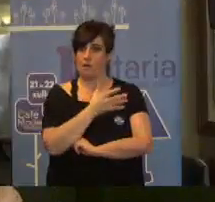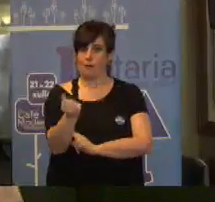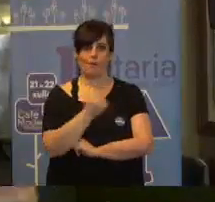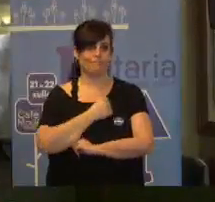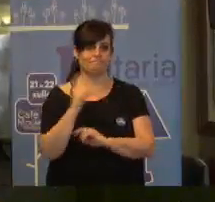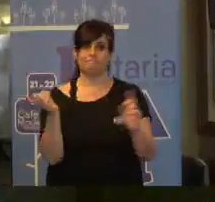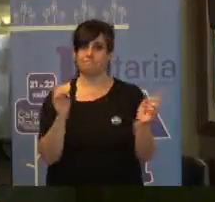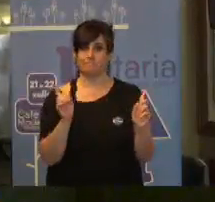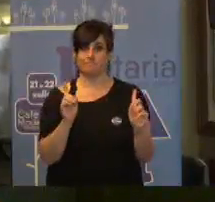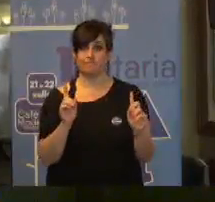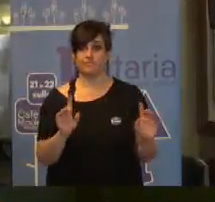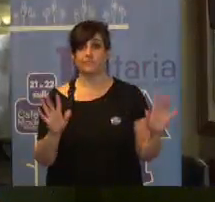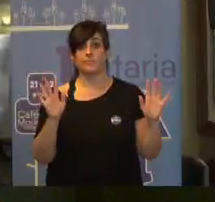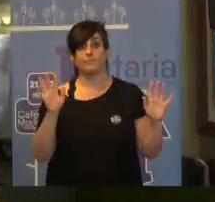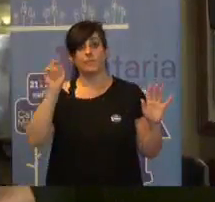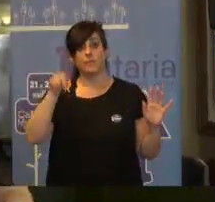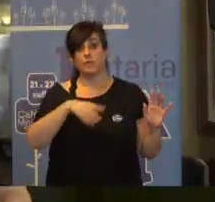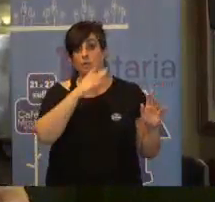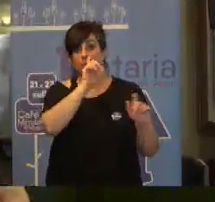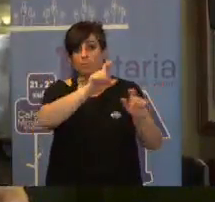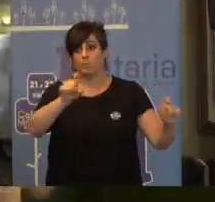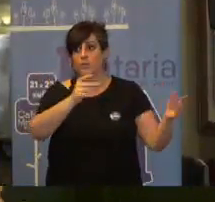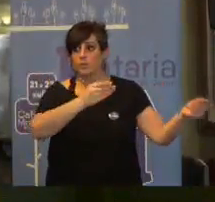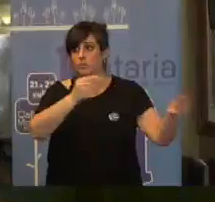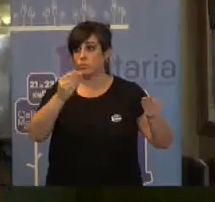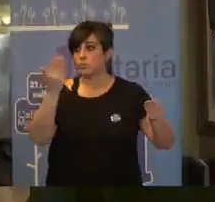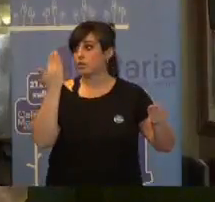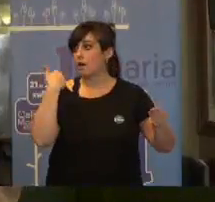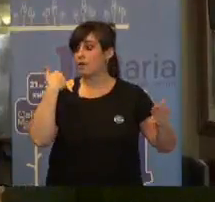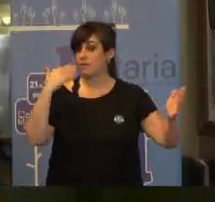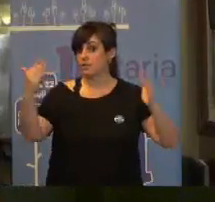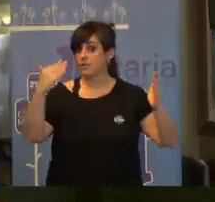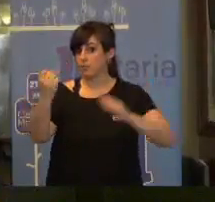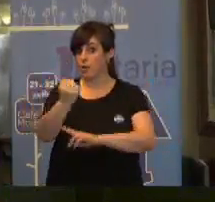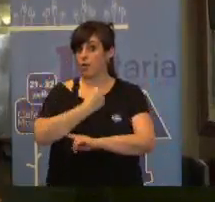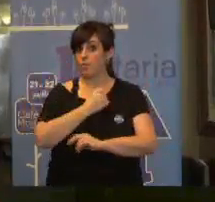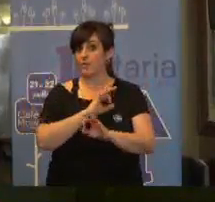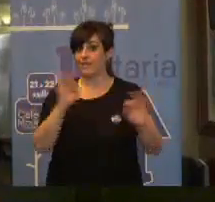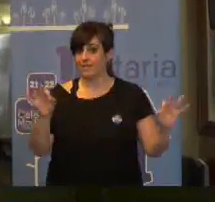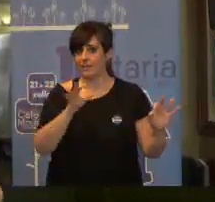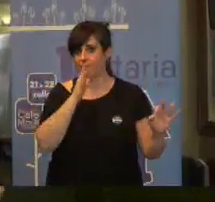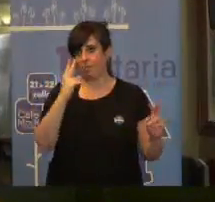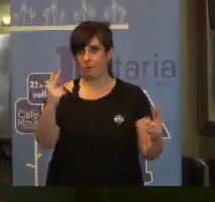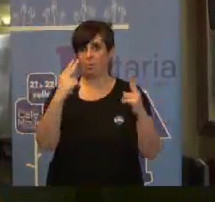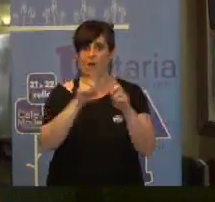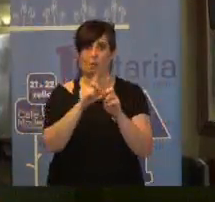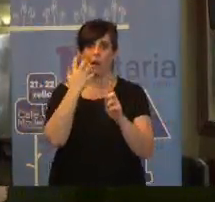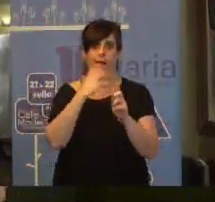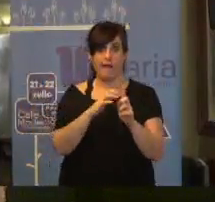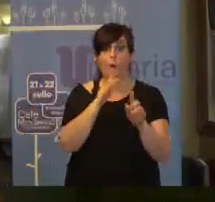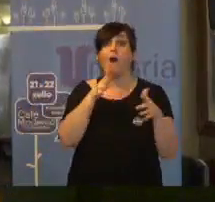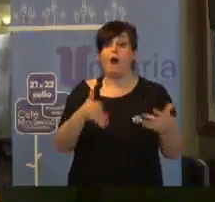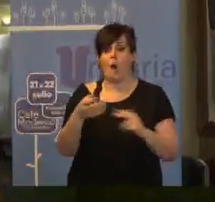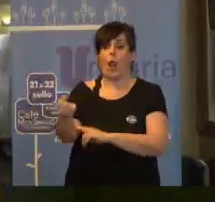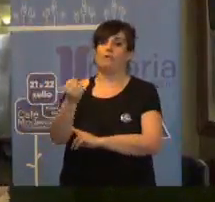apoyen, pero tamén moita ciudadanía que daquela non nos apoyaba porque nos vía como unha especie de friquismo antilores, ou se nos